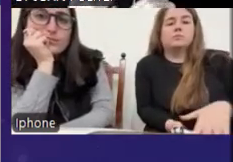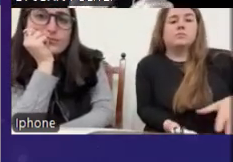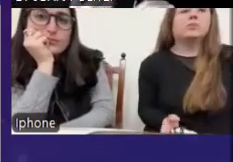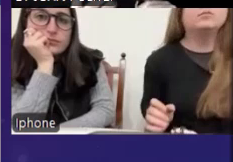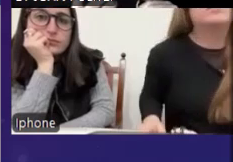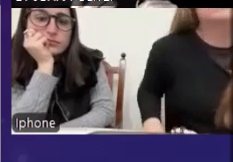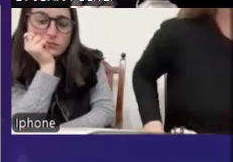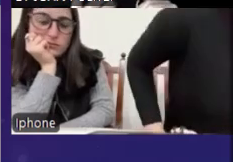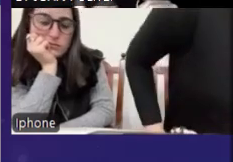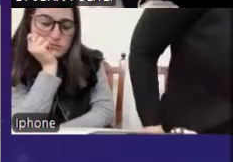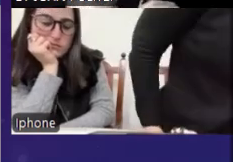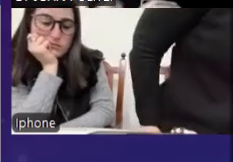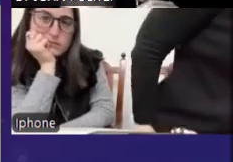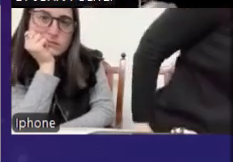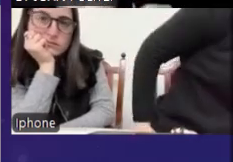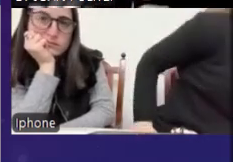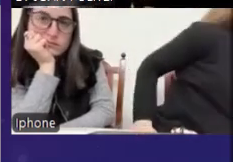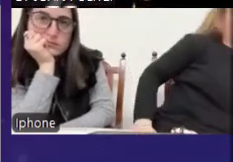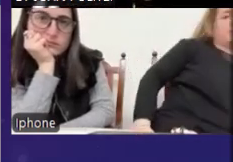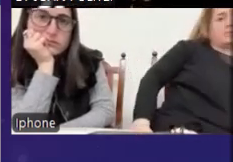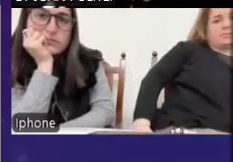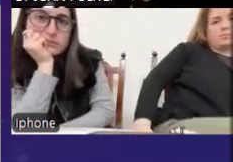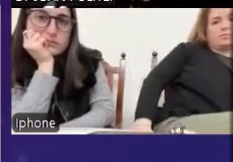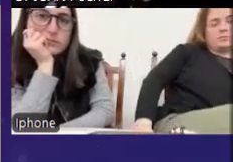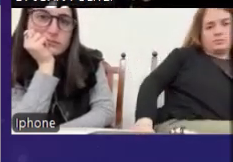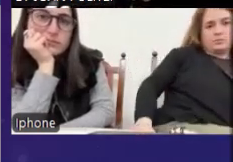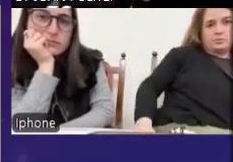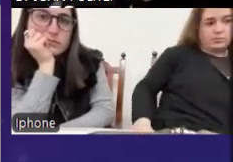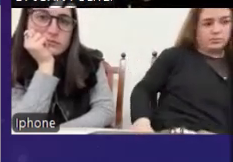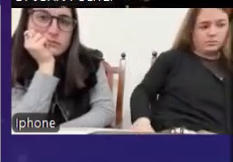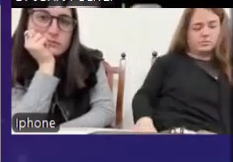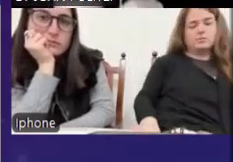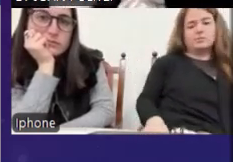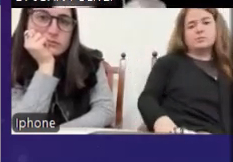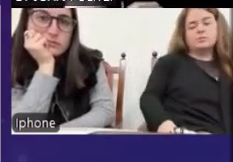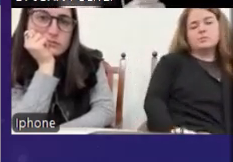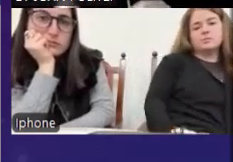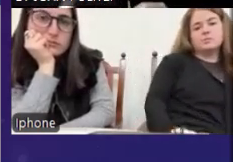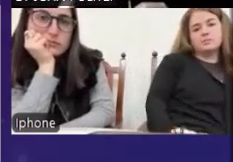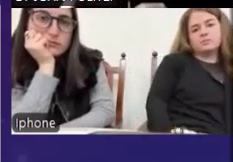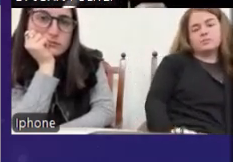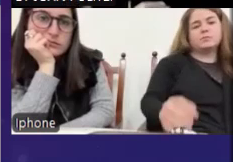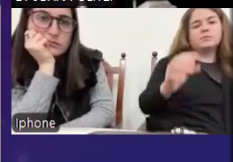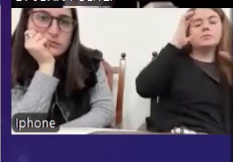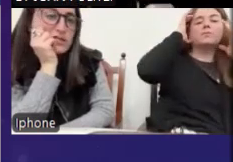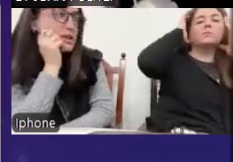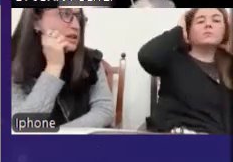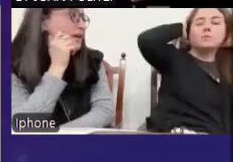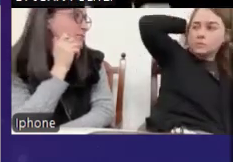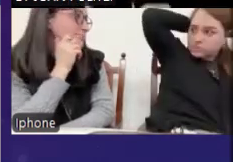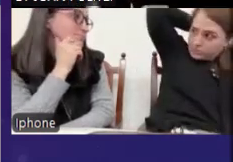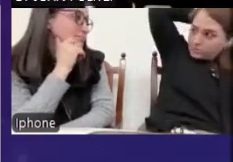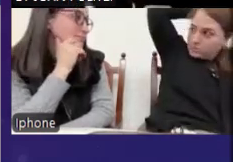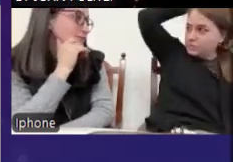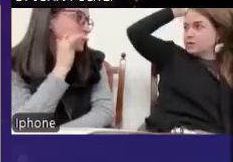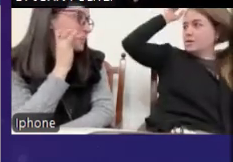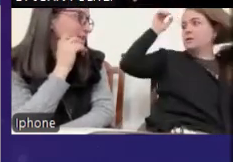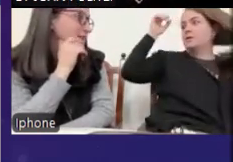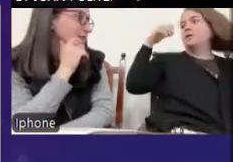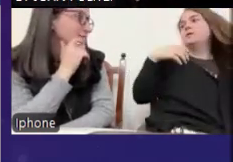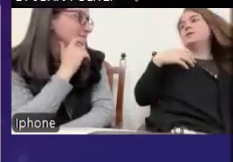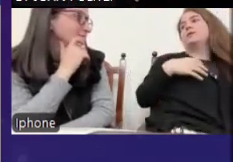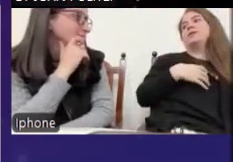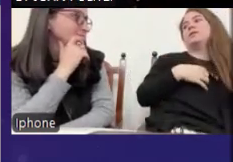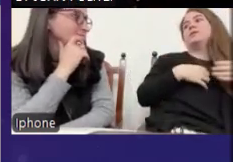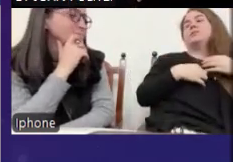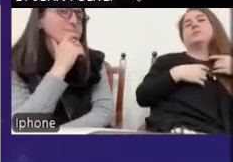eso genere ¿qué cosa? Que el paciente se curó, porque ahora, después de esto, ya empieza a fabricar su propia